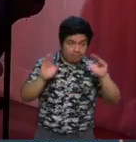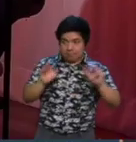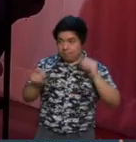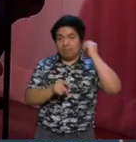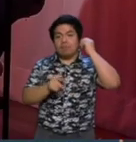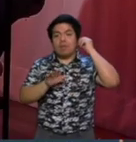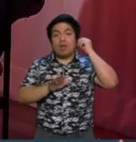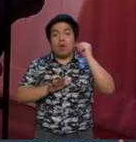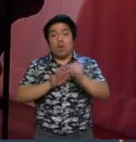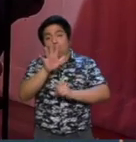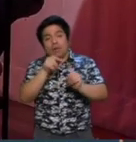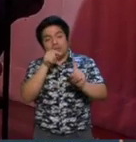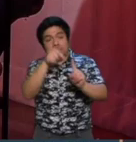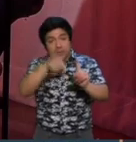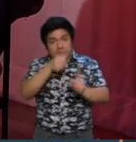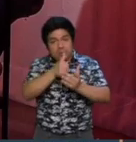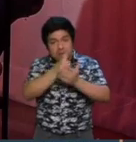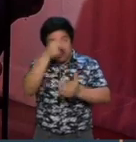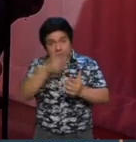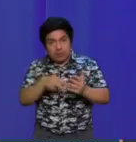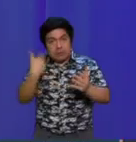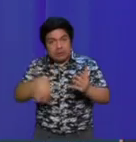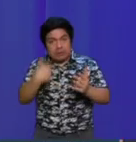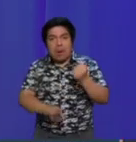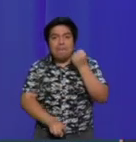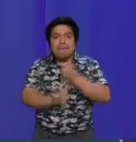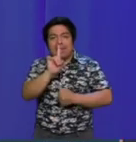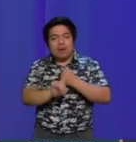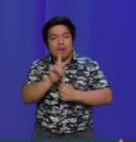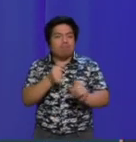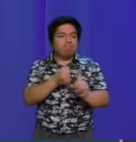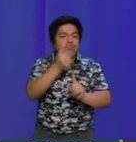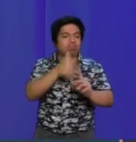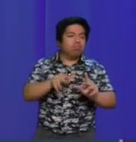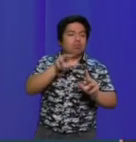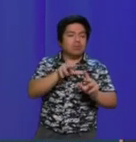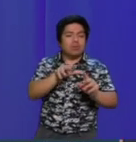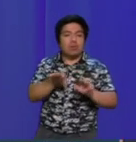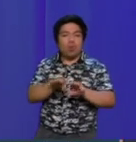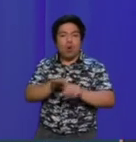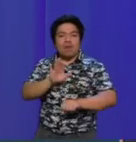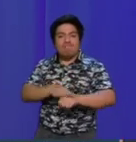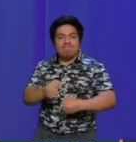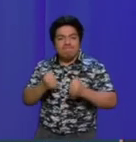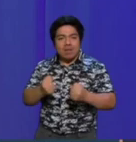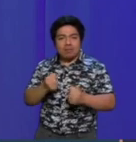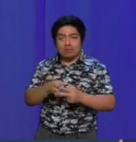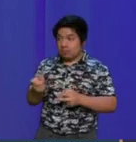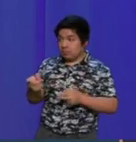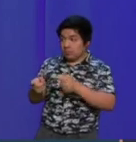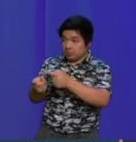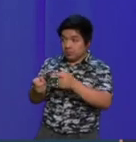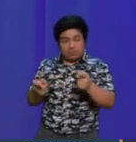el principal problema que consideran que hoy enfrenta la Ciudad de México y también cuál es su mayor fortaleza? ¿Quién ha tomado?